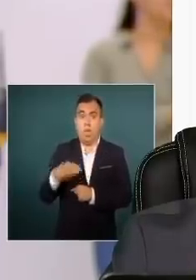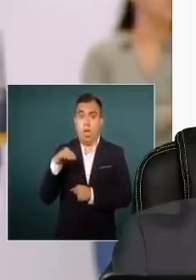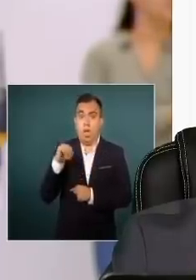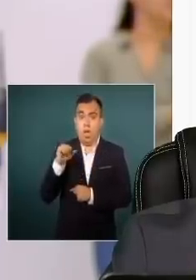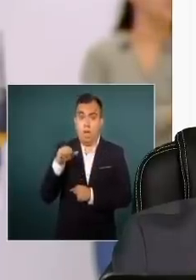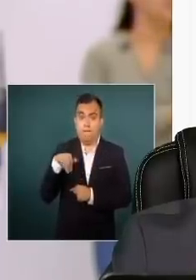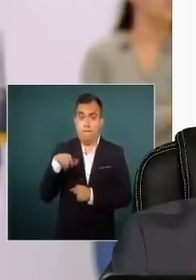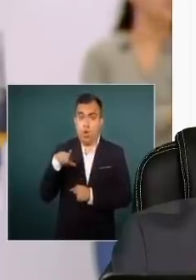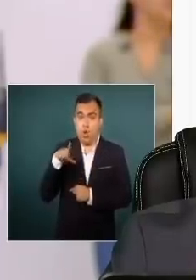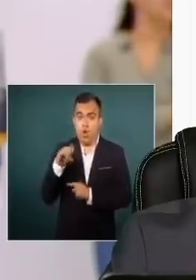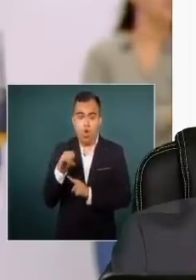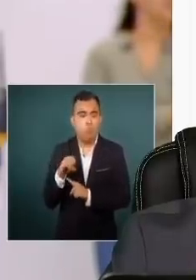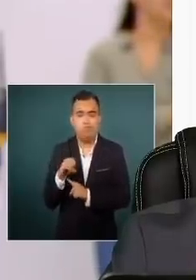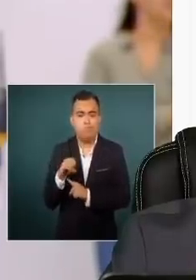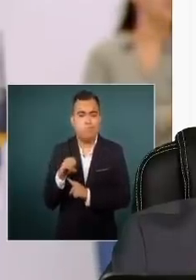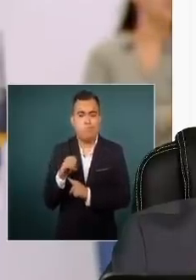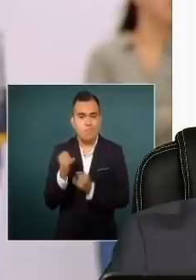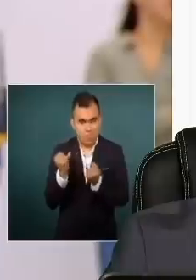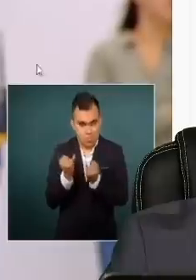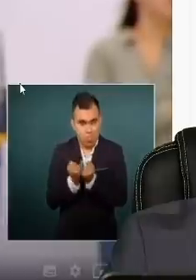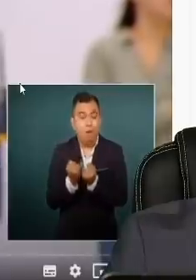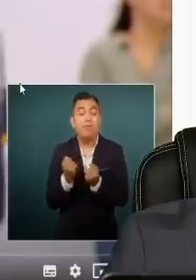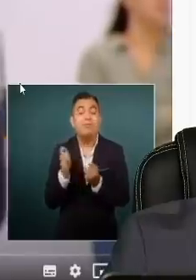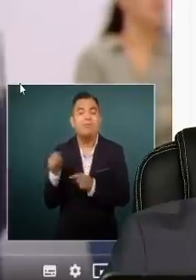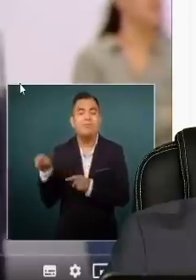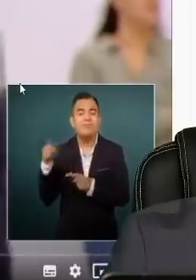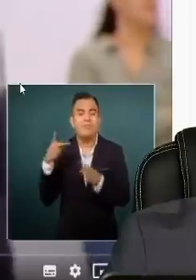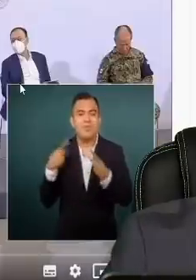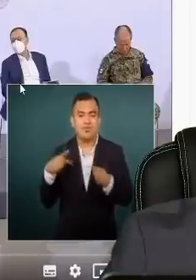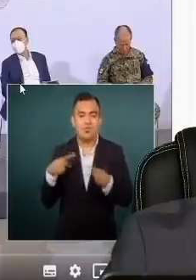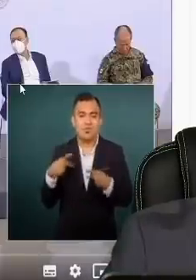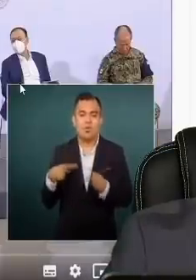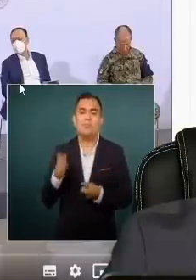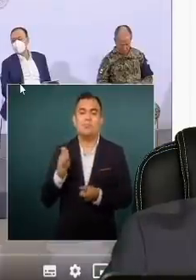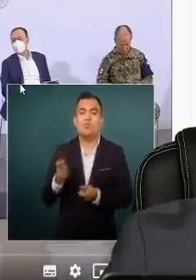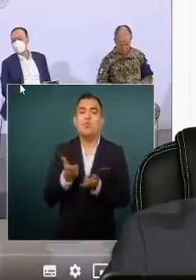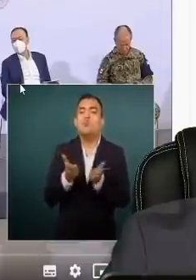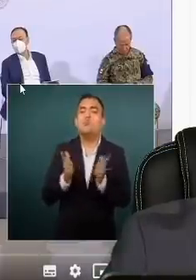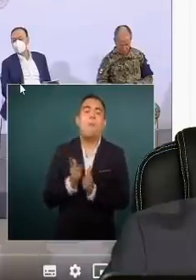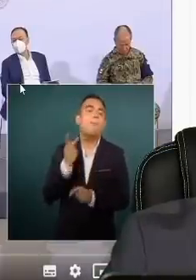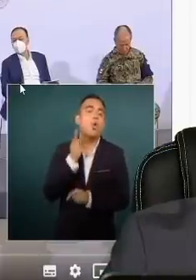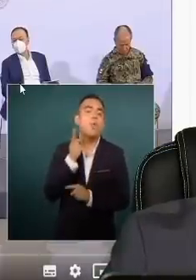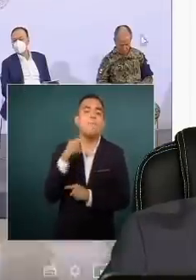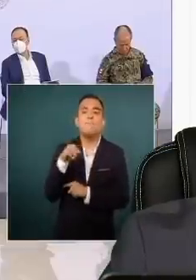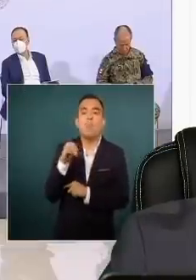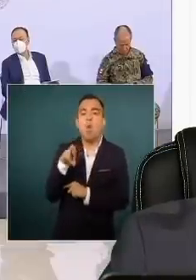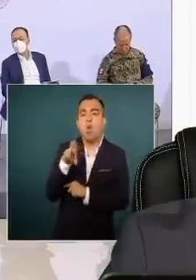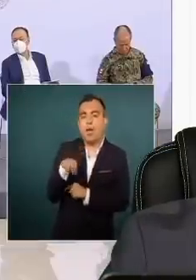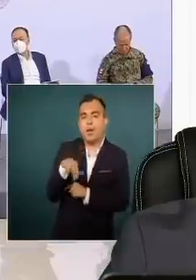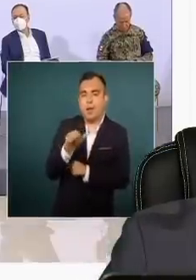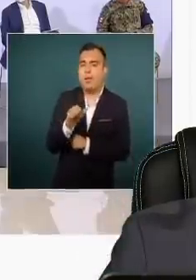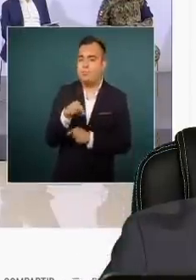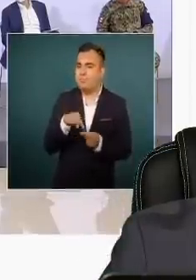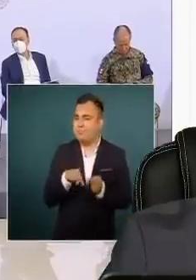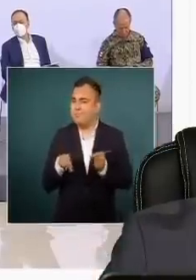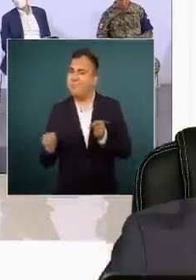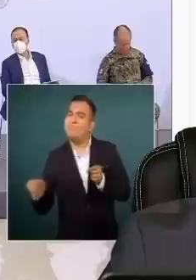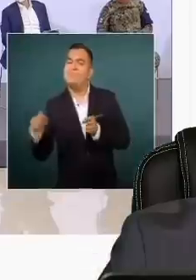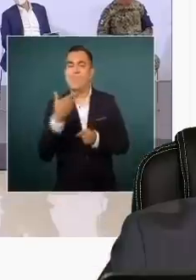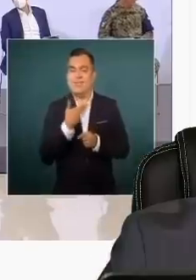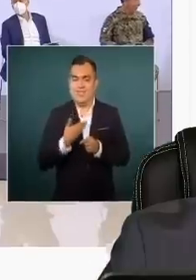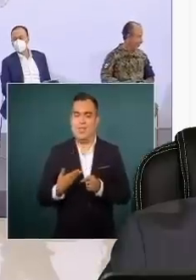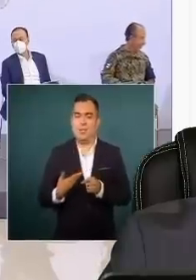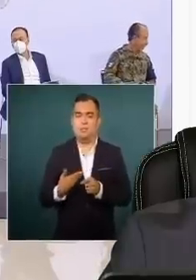forma directa pero si gente de morena muy cercana al presidente continuando con esto el presidente andrés manuel lópez